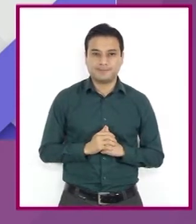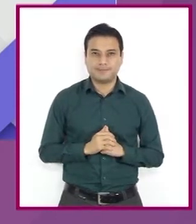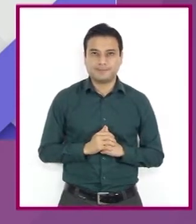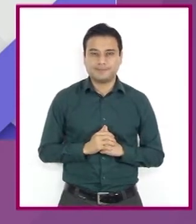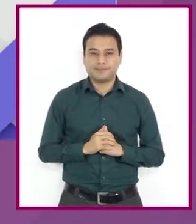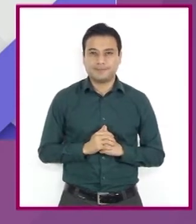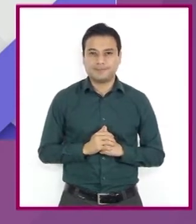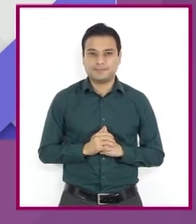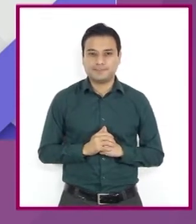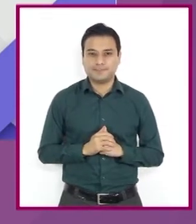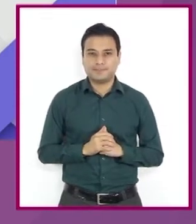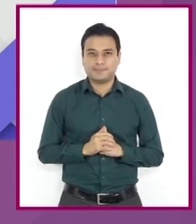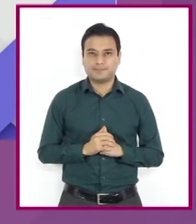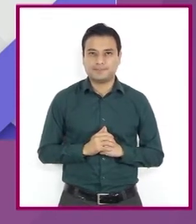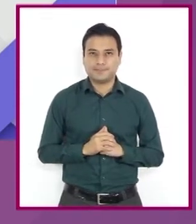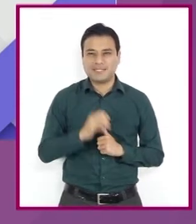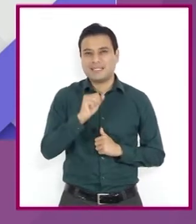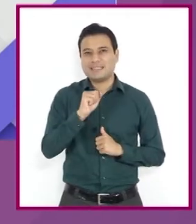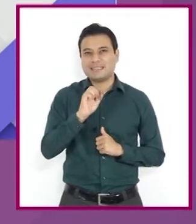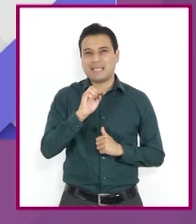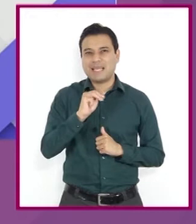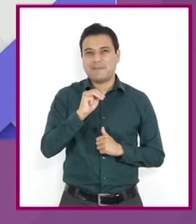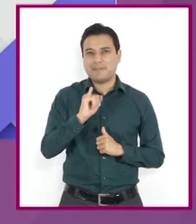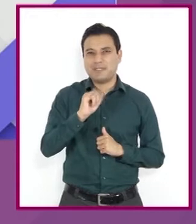empaques semipermeables,